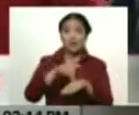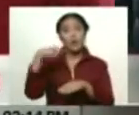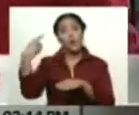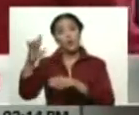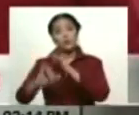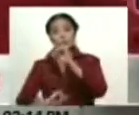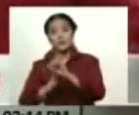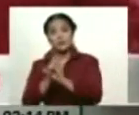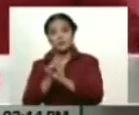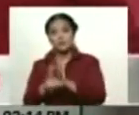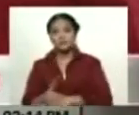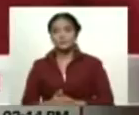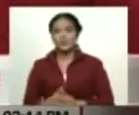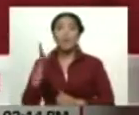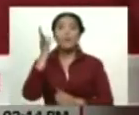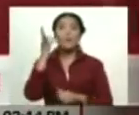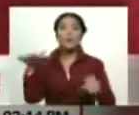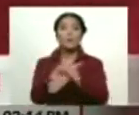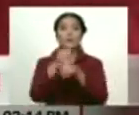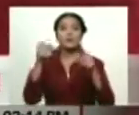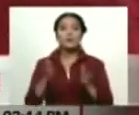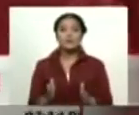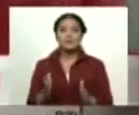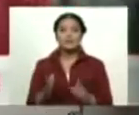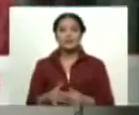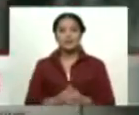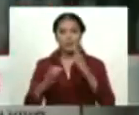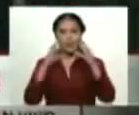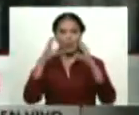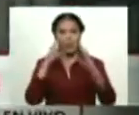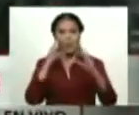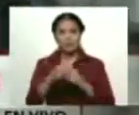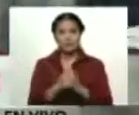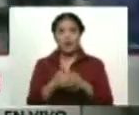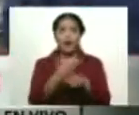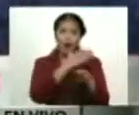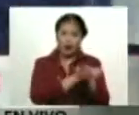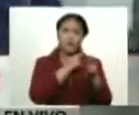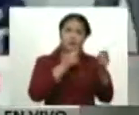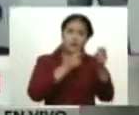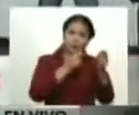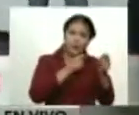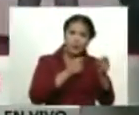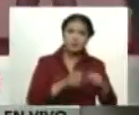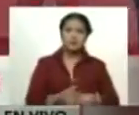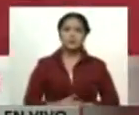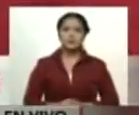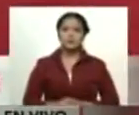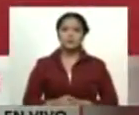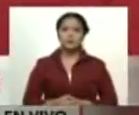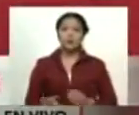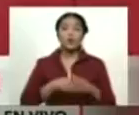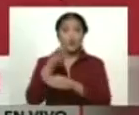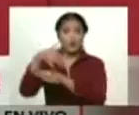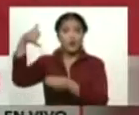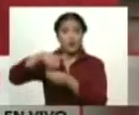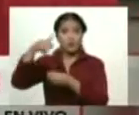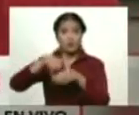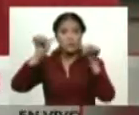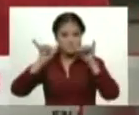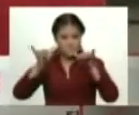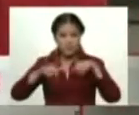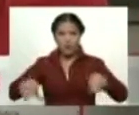este sentido, la ministra Desiré Santos Amaral, en una entrevista que le realizamos cuando estaba ejerciendo su derecho al voto en este